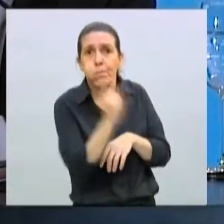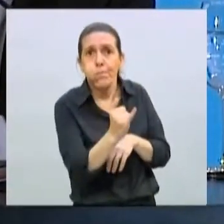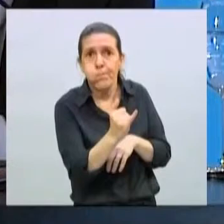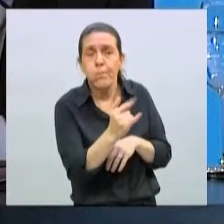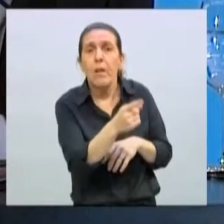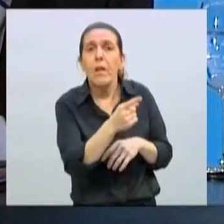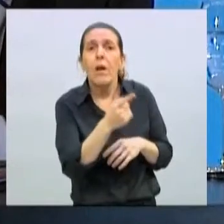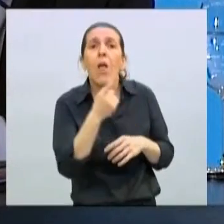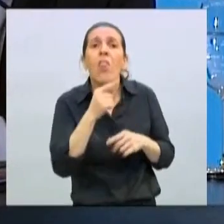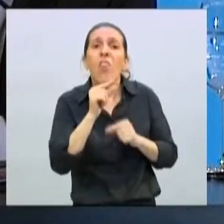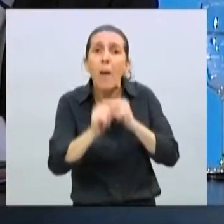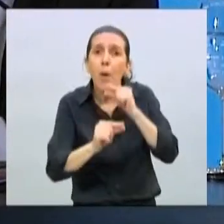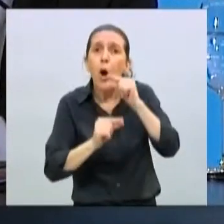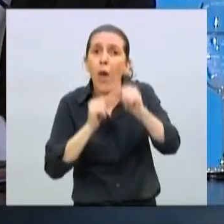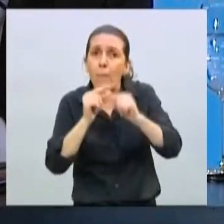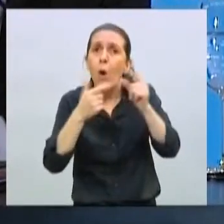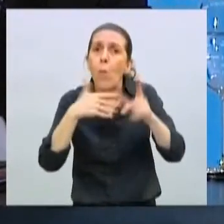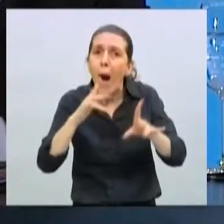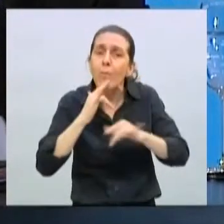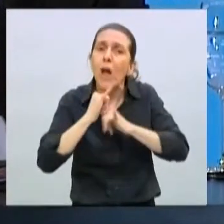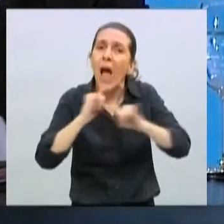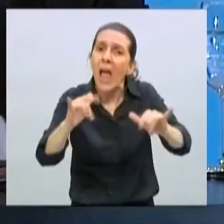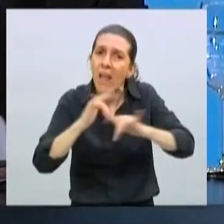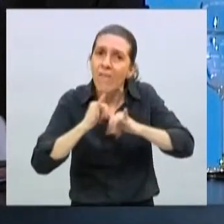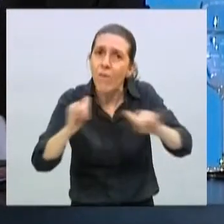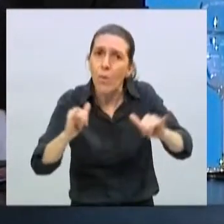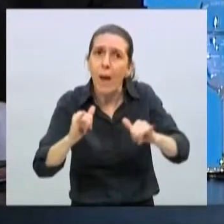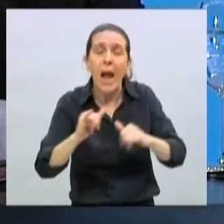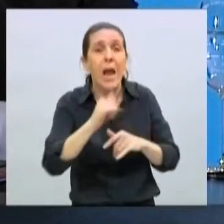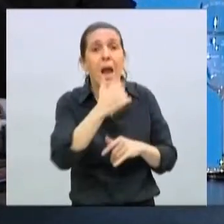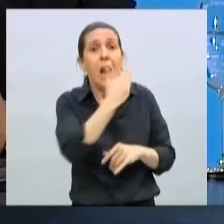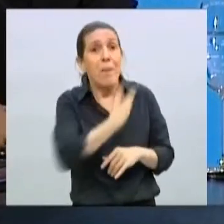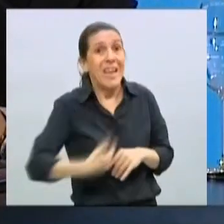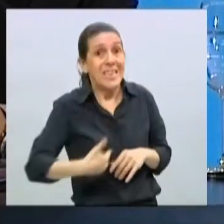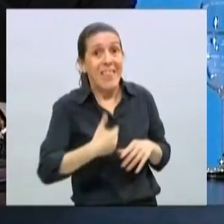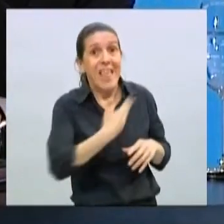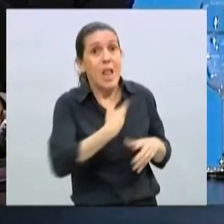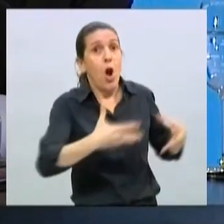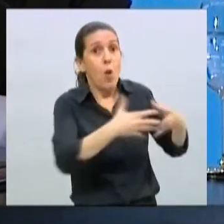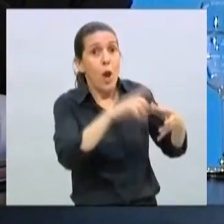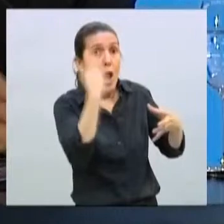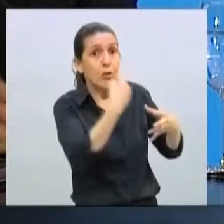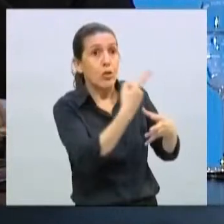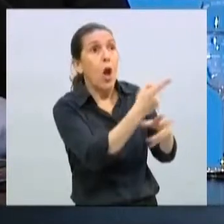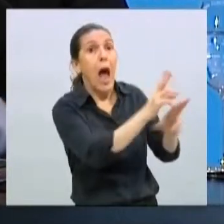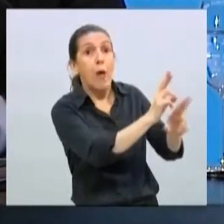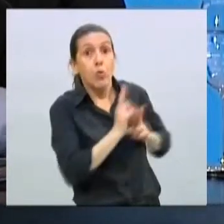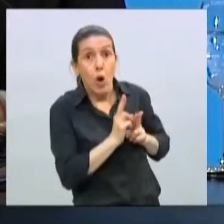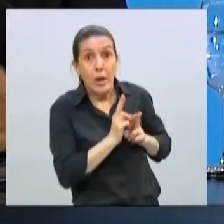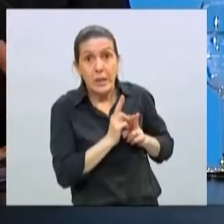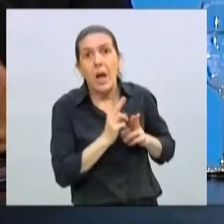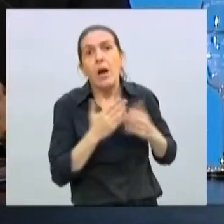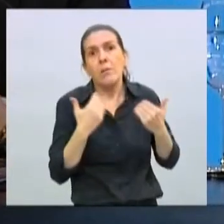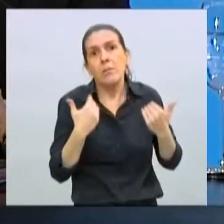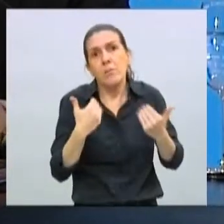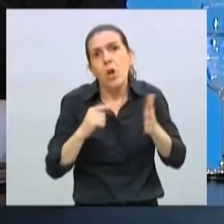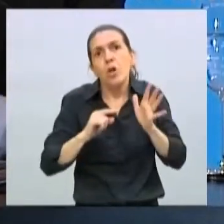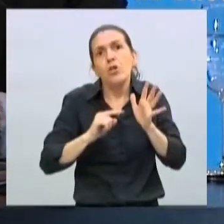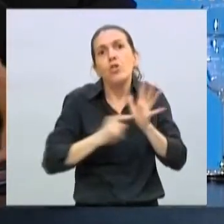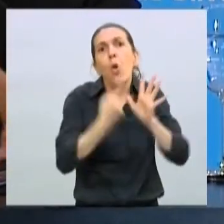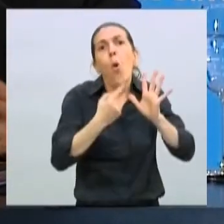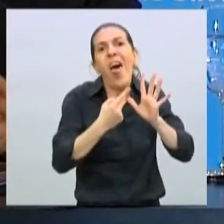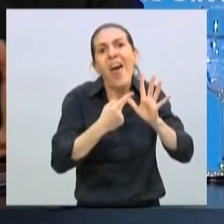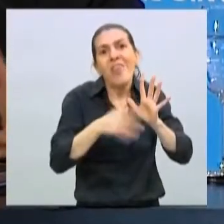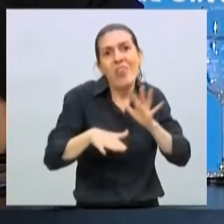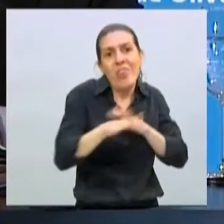conocer gradualmente a medida que la Nación autorice. Obviamente la Ciudad de Buenos Aires es un